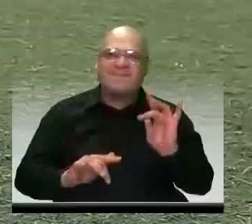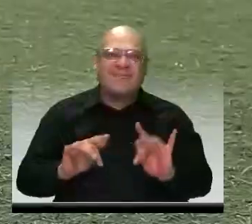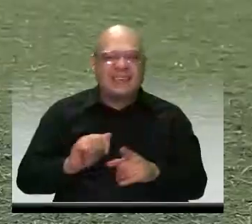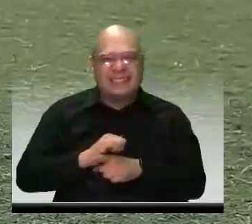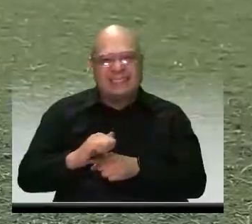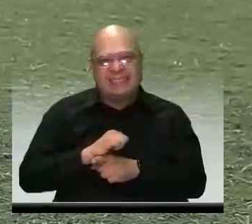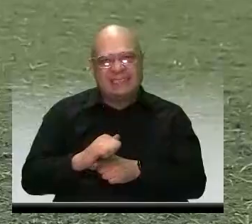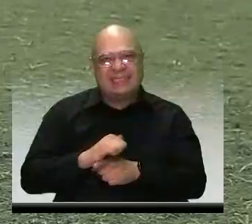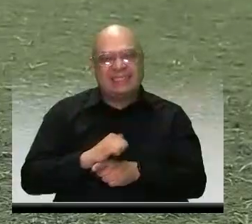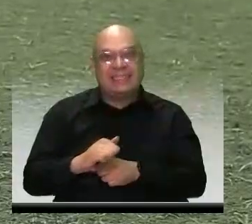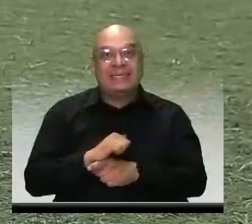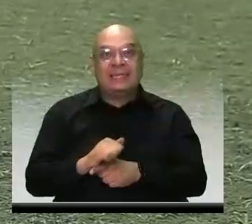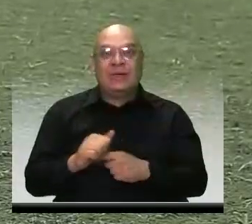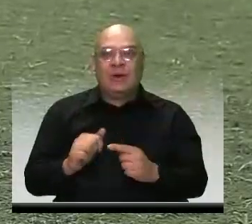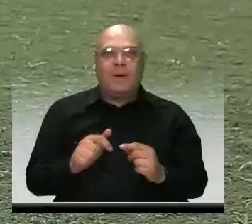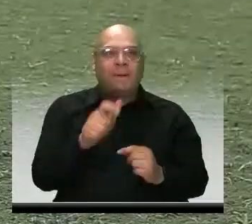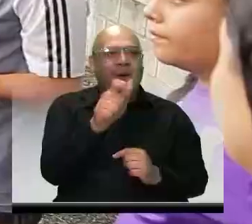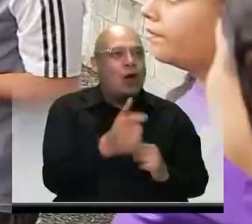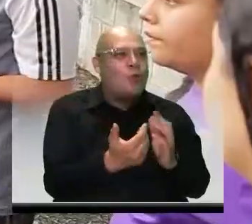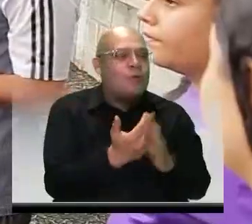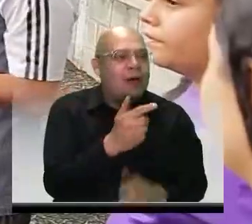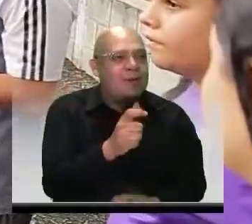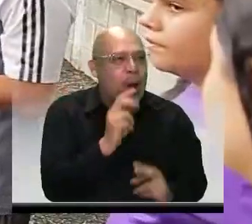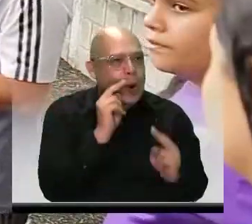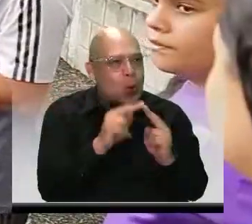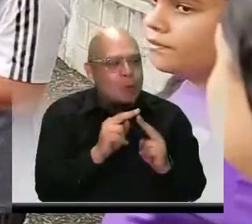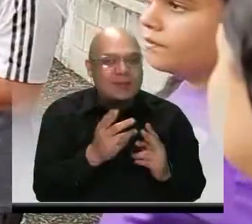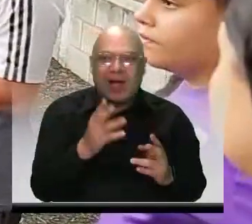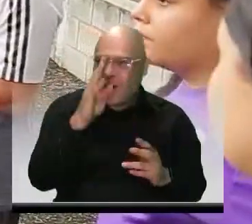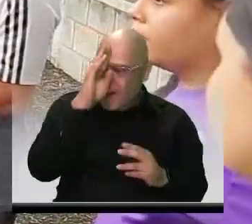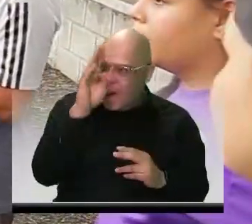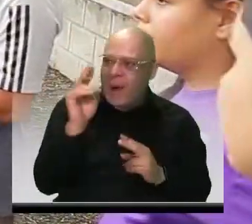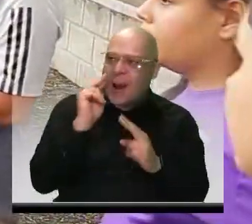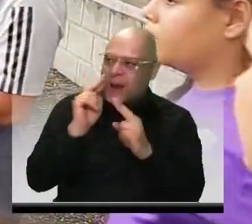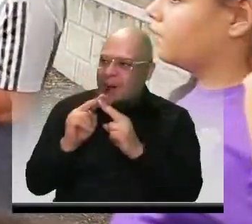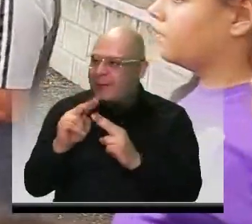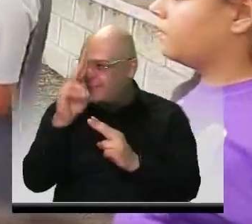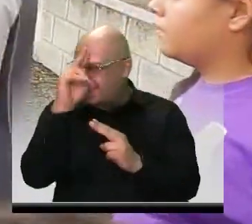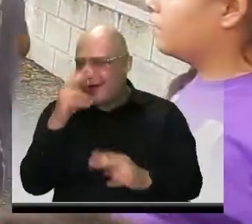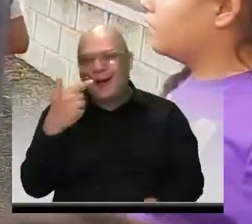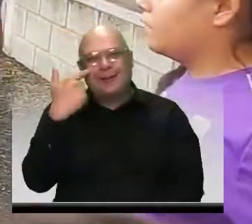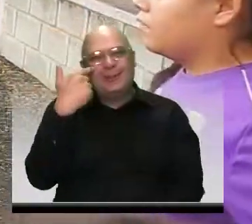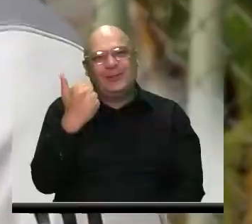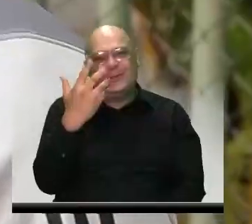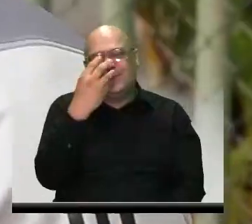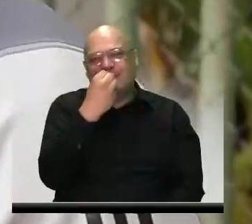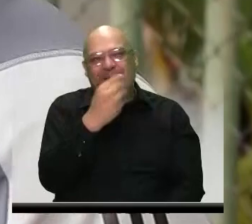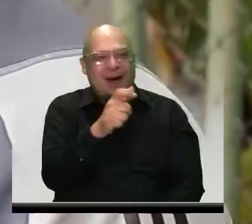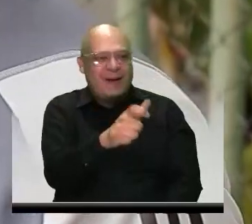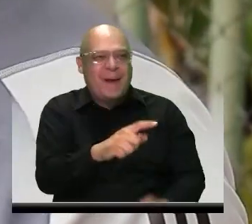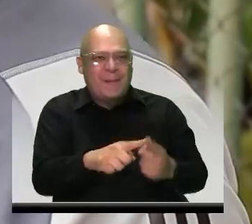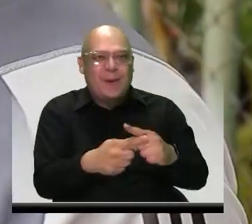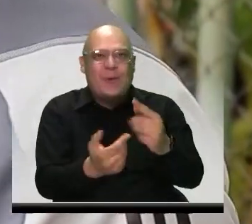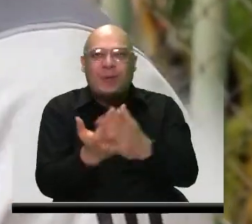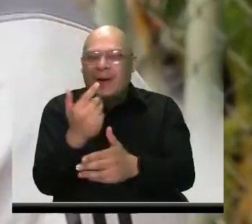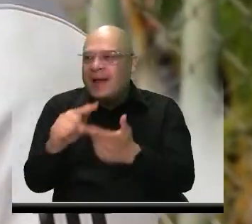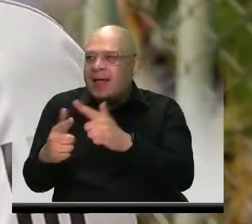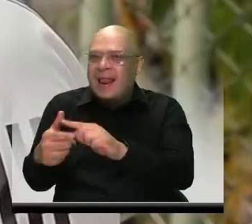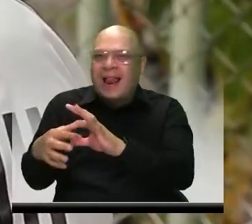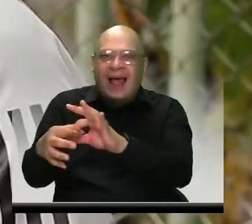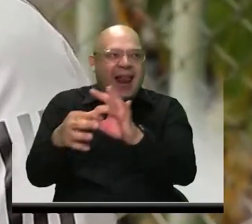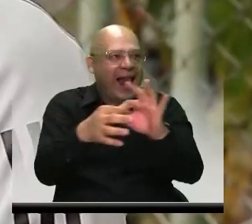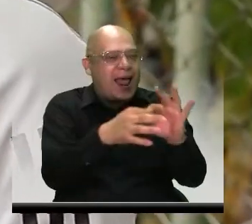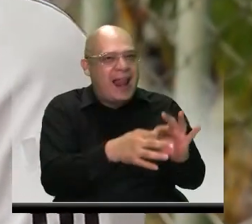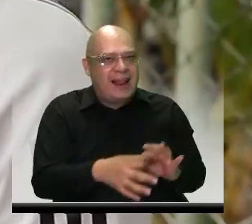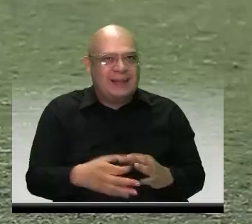que conozco personas nuevas y eso es lo bonito, que uno puede hacer nuevos amigos y también puede aprender mucho. En